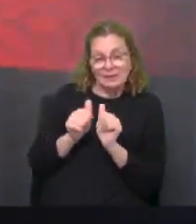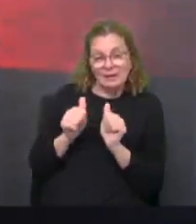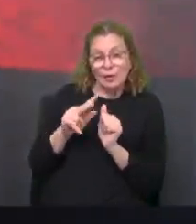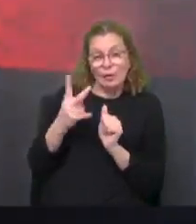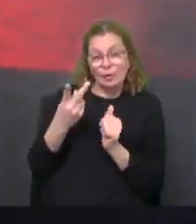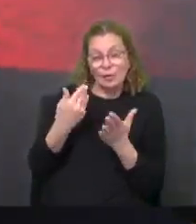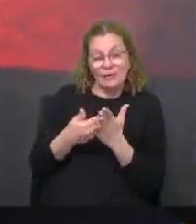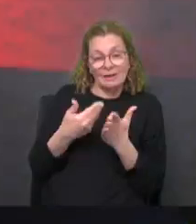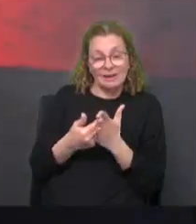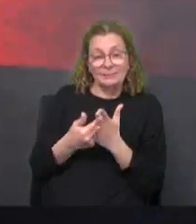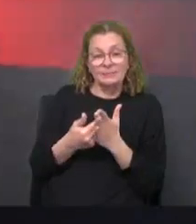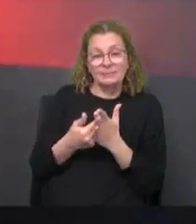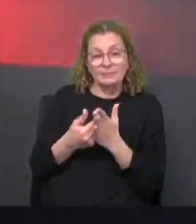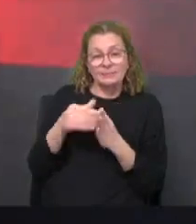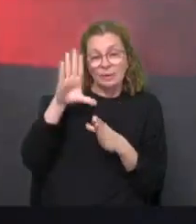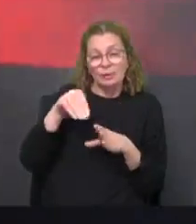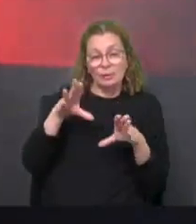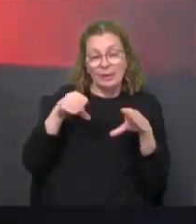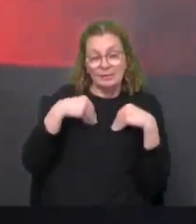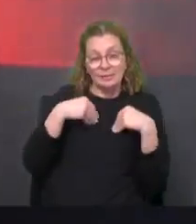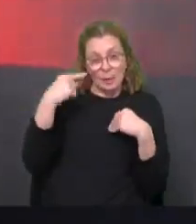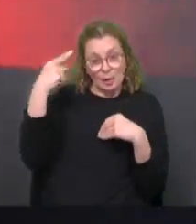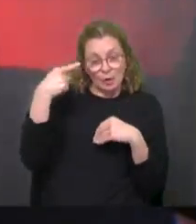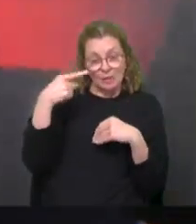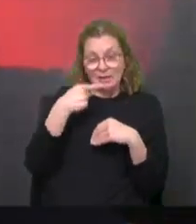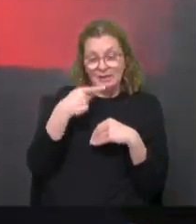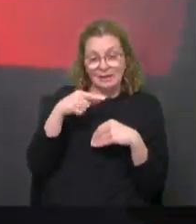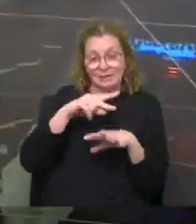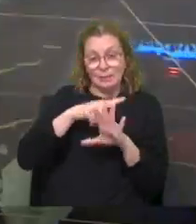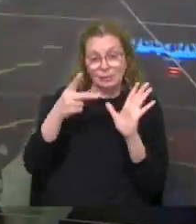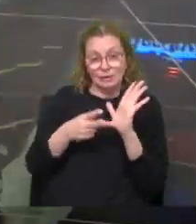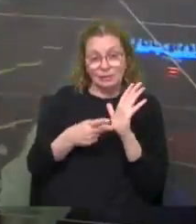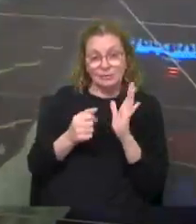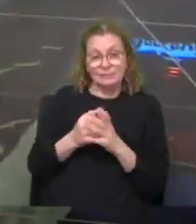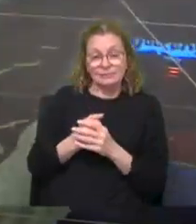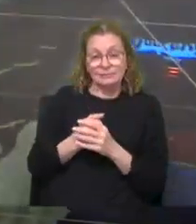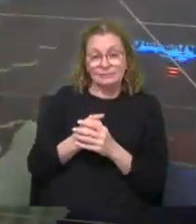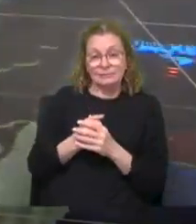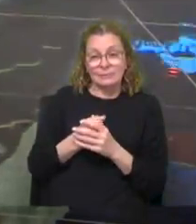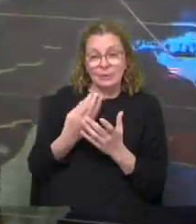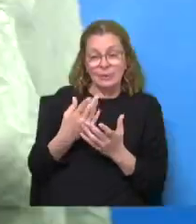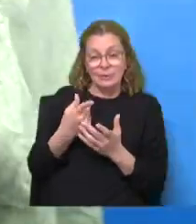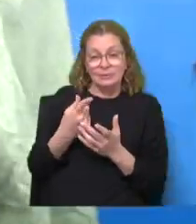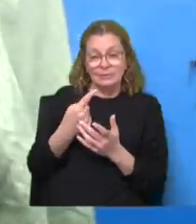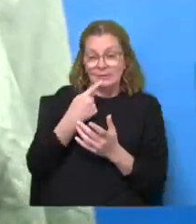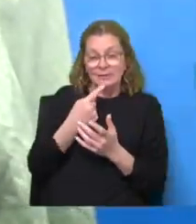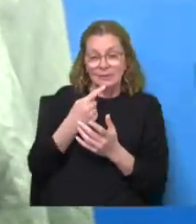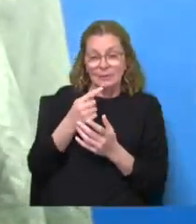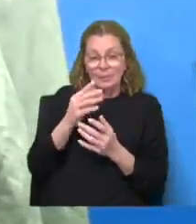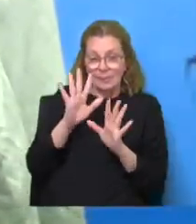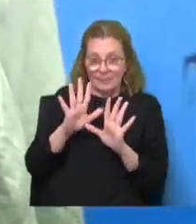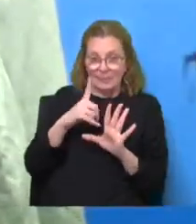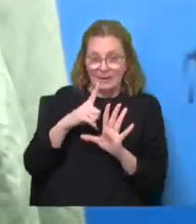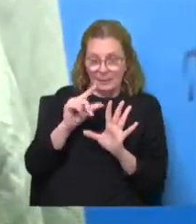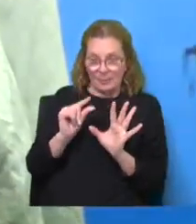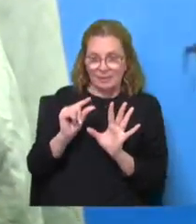están y todos aceptaron la locura de embarcarse en este proyecto. Para Marci, ¿cómo? ¿Pero cómo es el encare? Porque vamos a detenerlo un poquito por